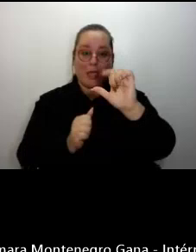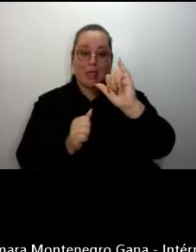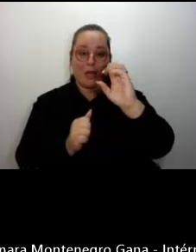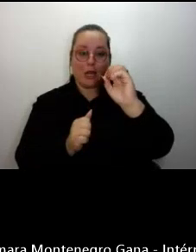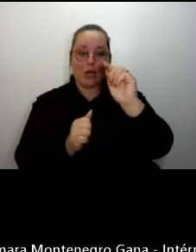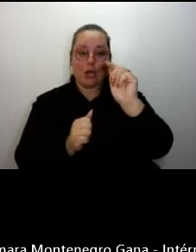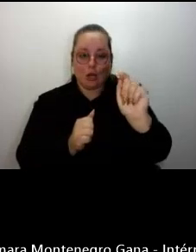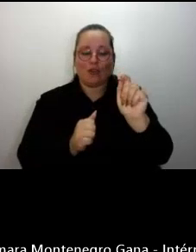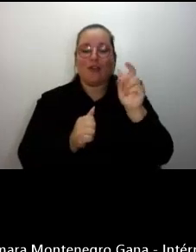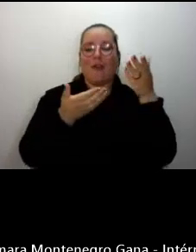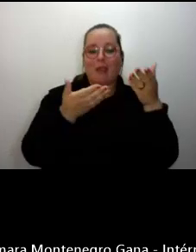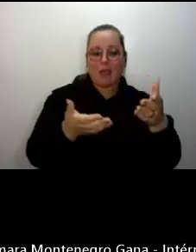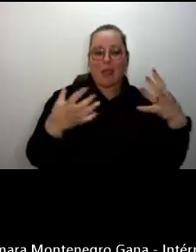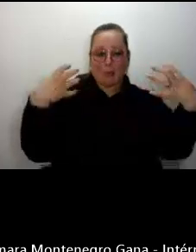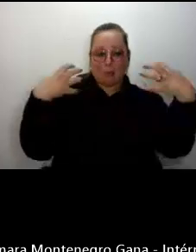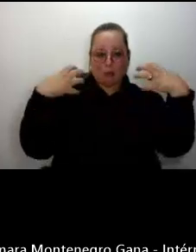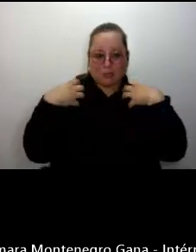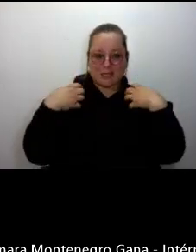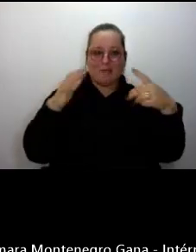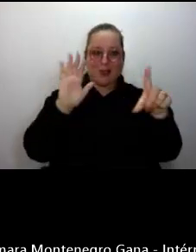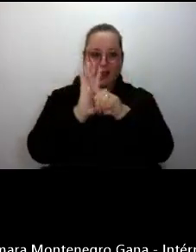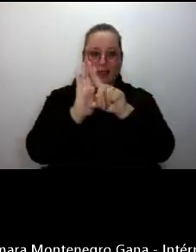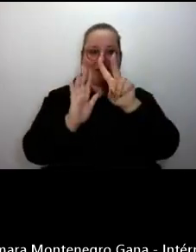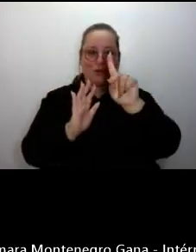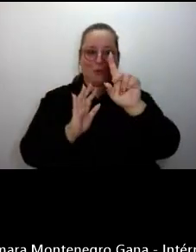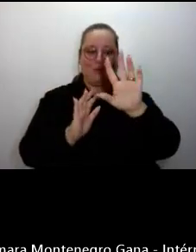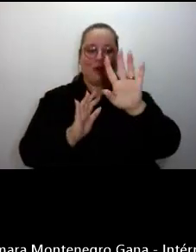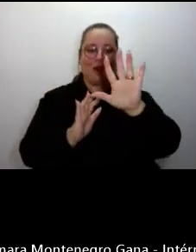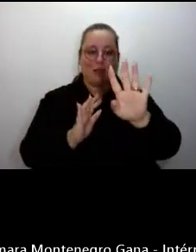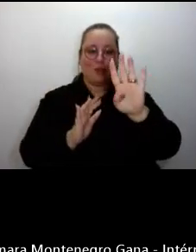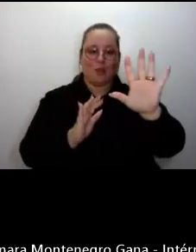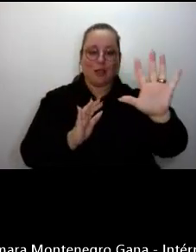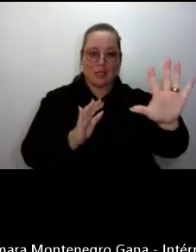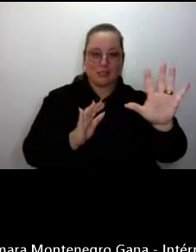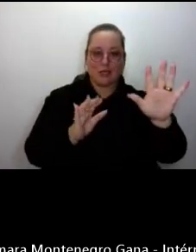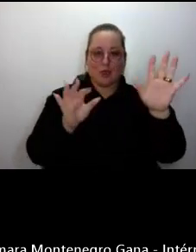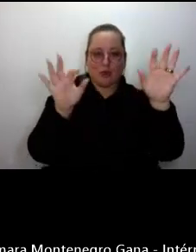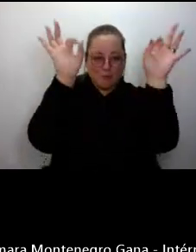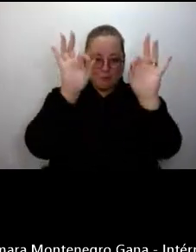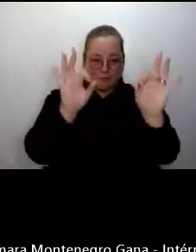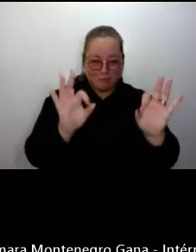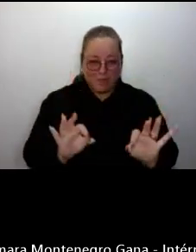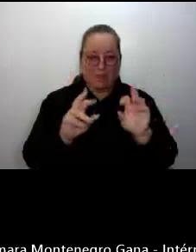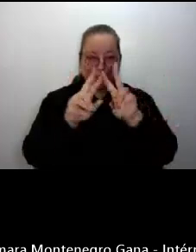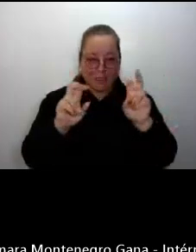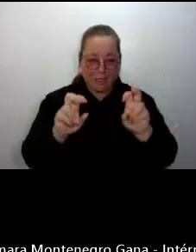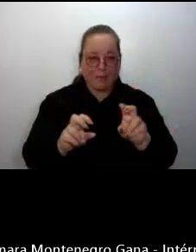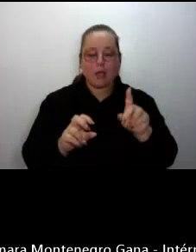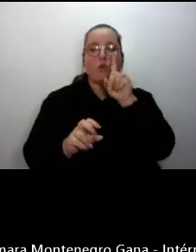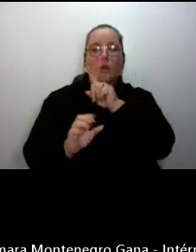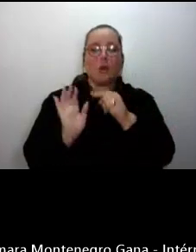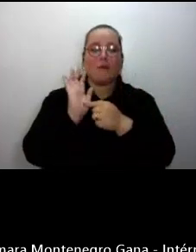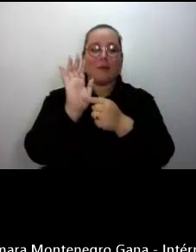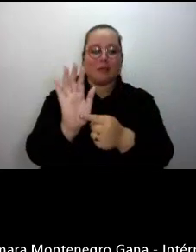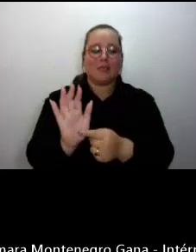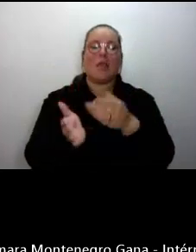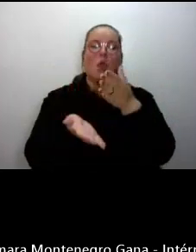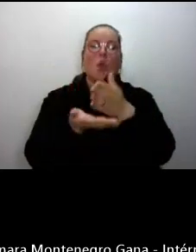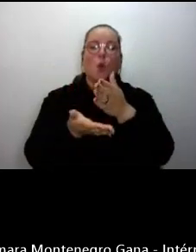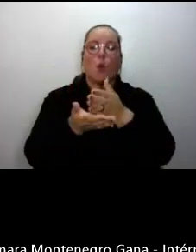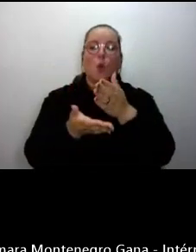profesional a cargo de la implementación de la Ley 21.545. Y por último va a presentar la Escuela República de